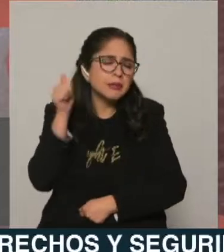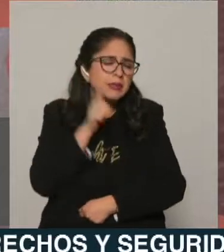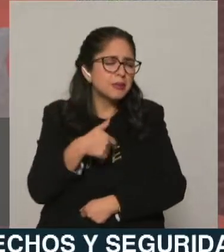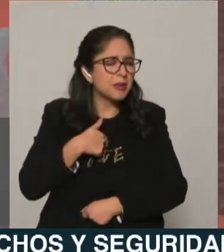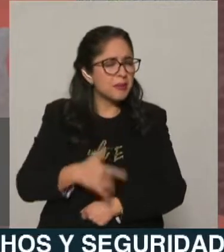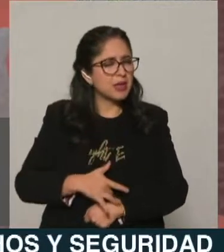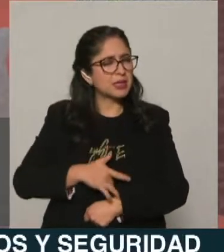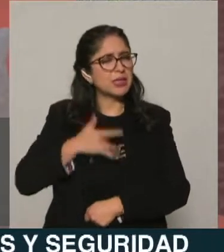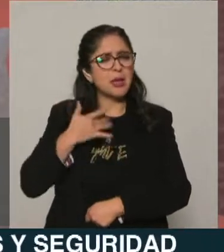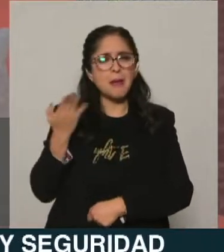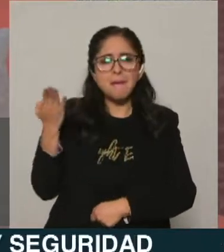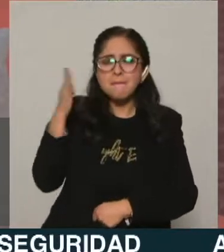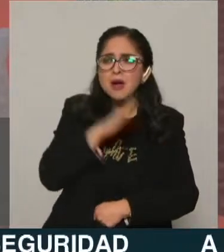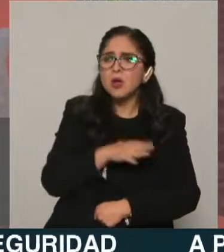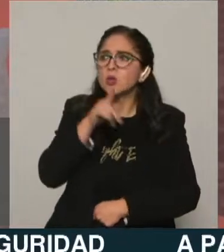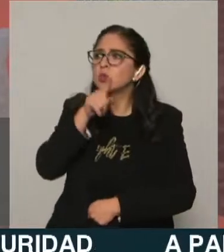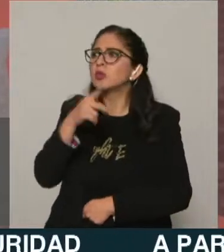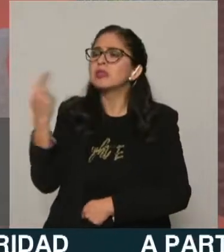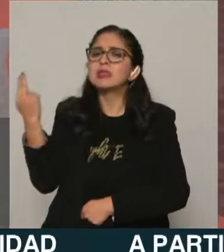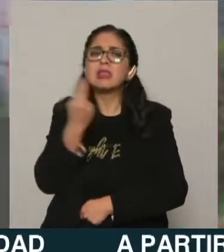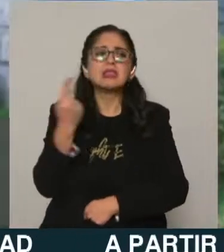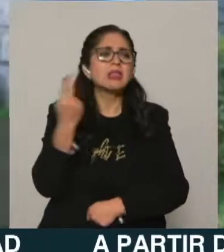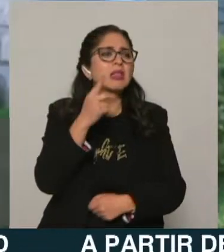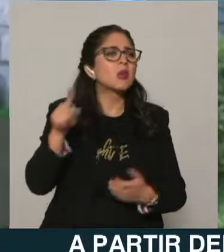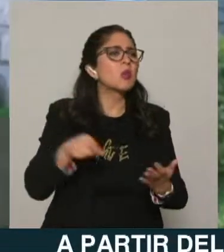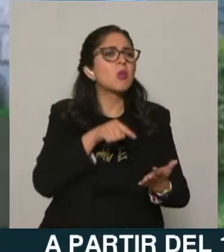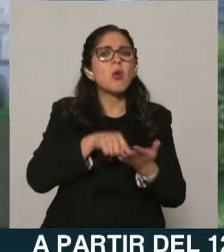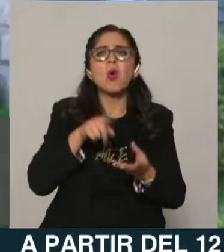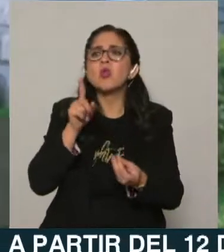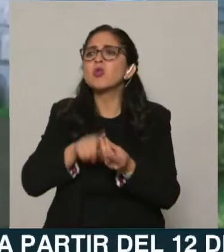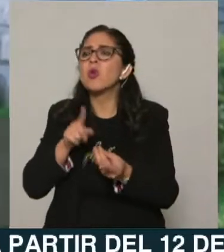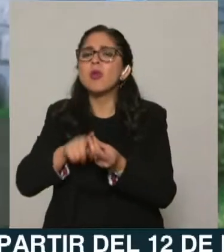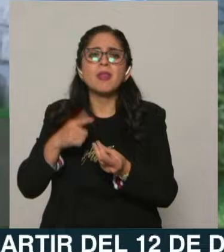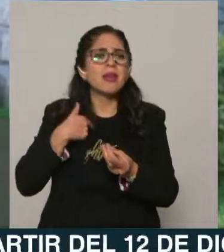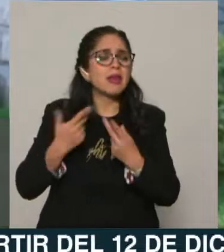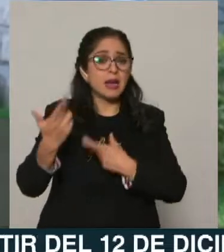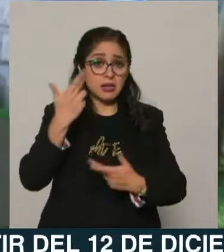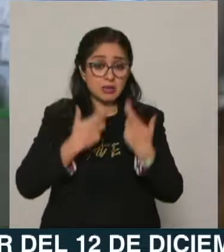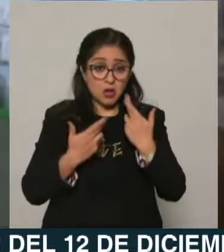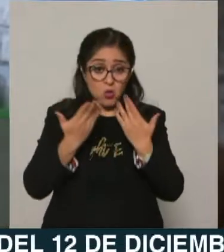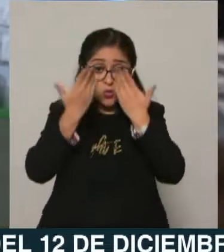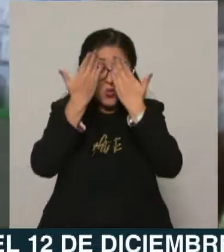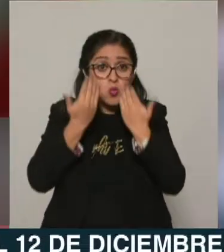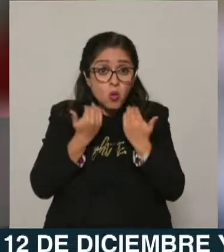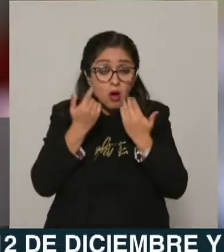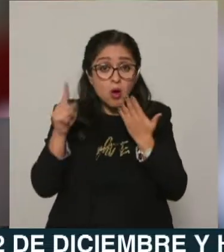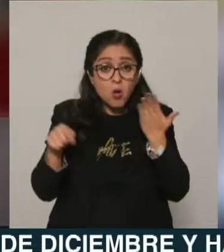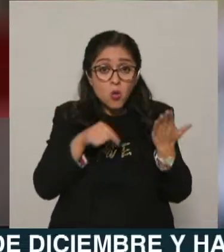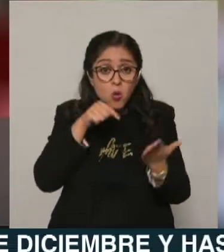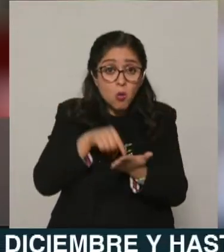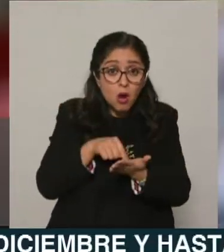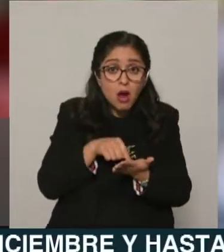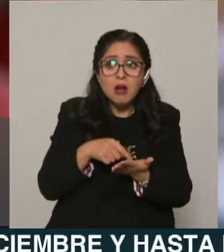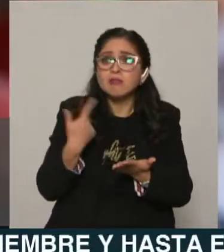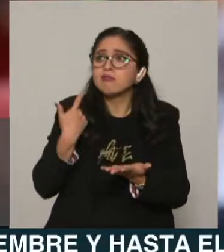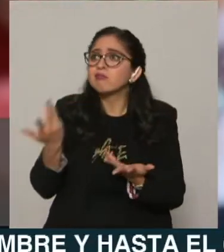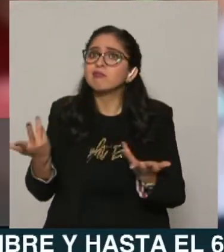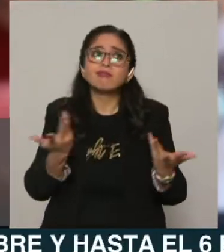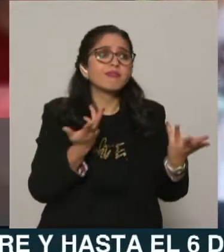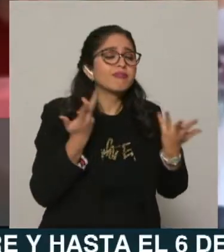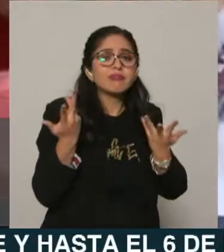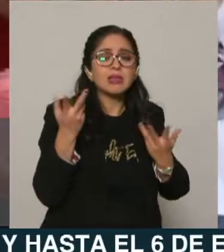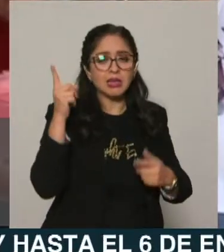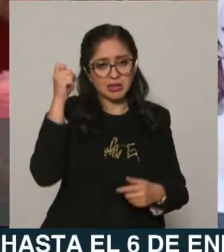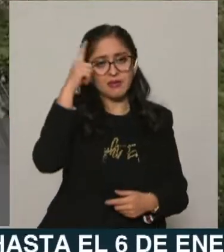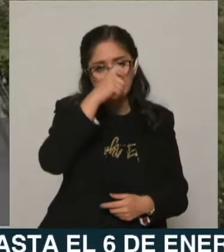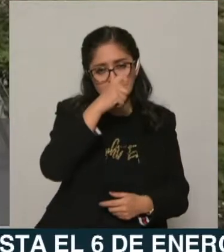mal, siempre buscas algún lugar al cual regresar. El no tener ese lugar es toda la diferencia. A mí me parece que en el